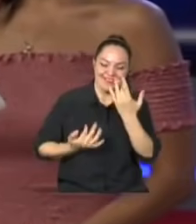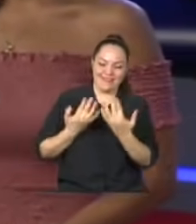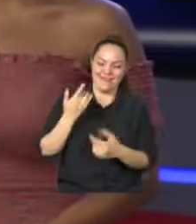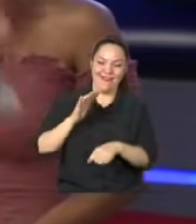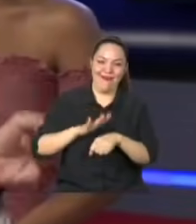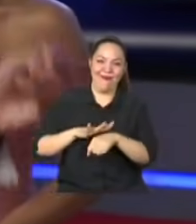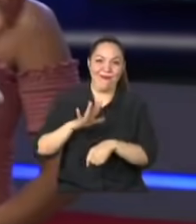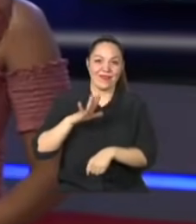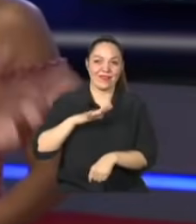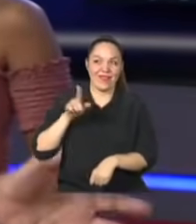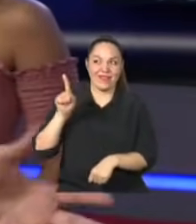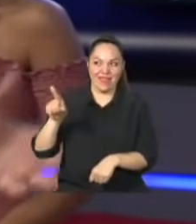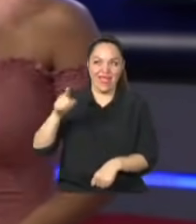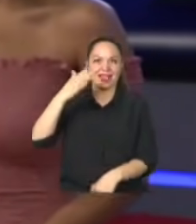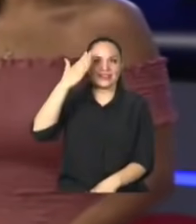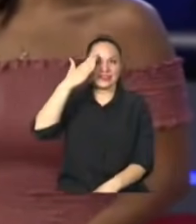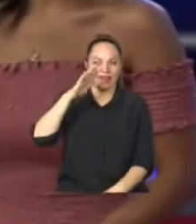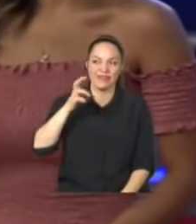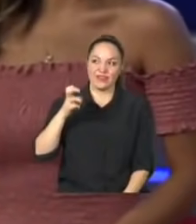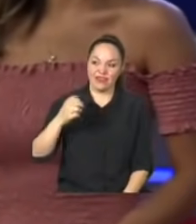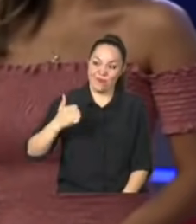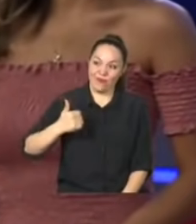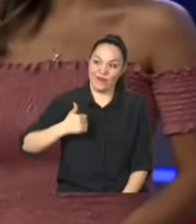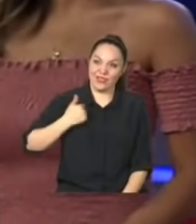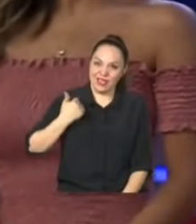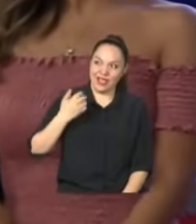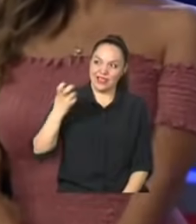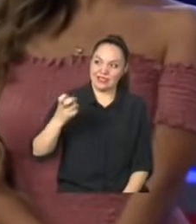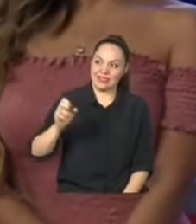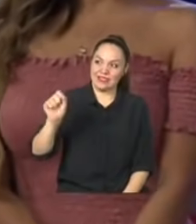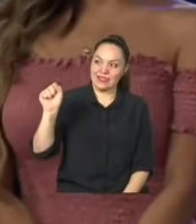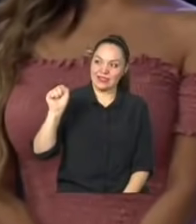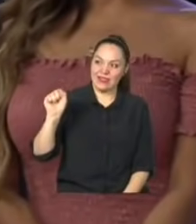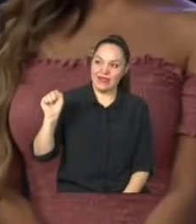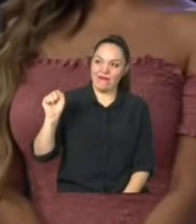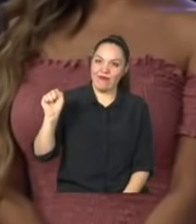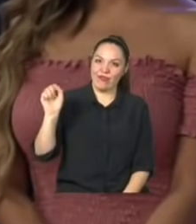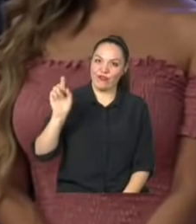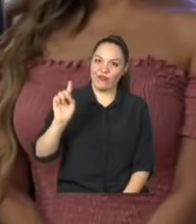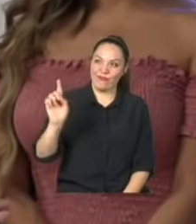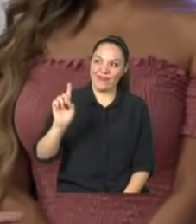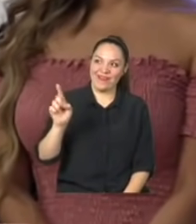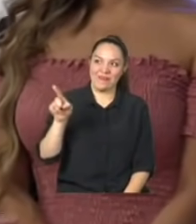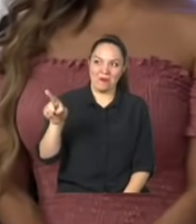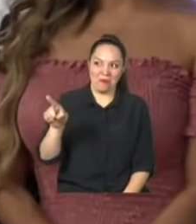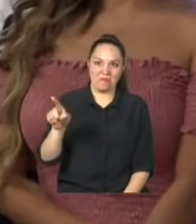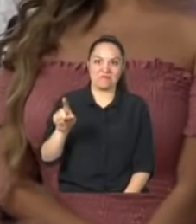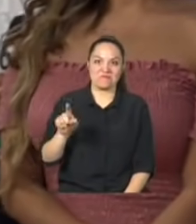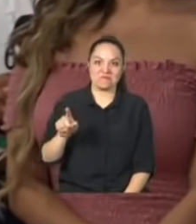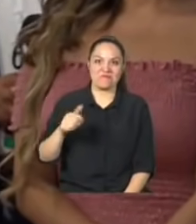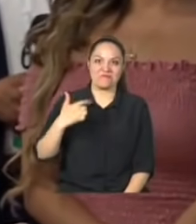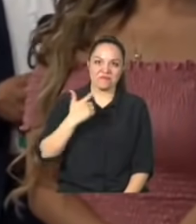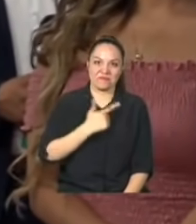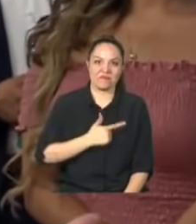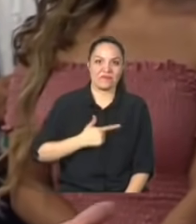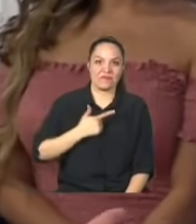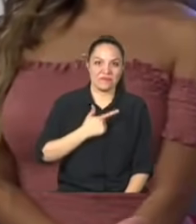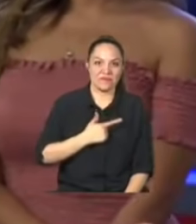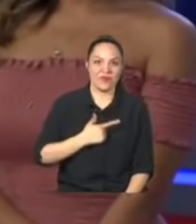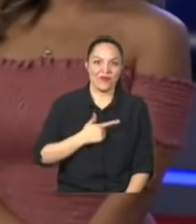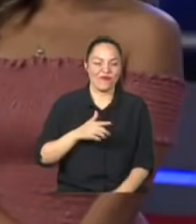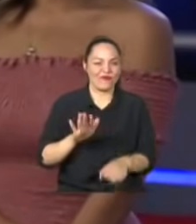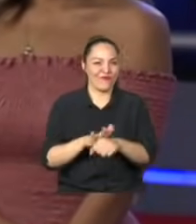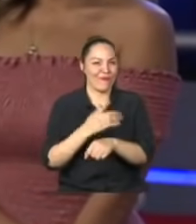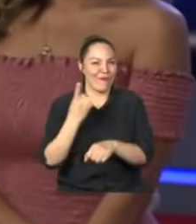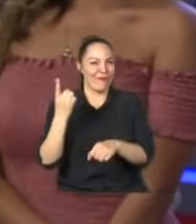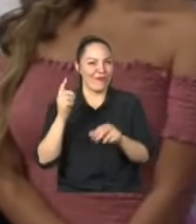Haya sabido aprovechar el fin de semana. ¡Hala! ¿Por qué digo esto?